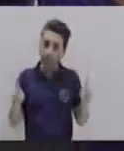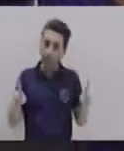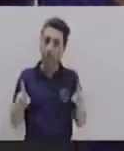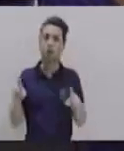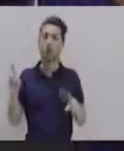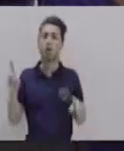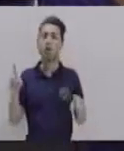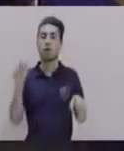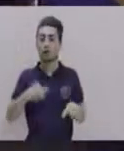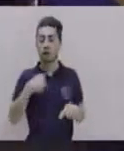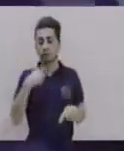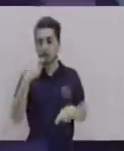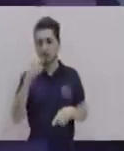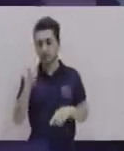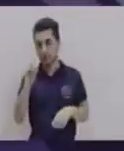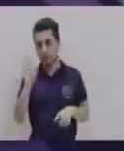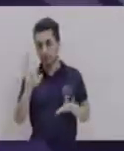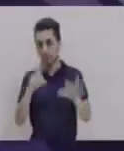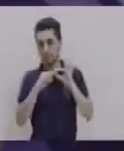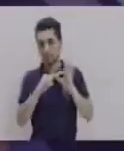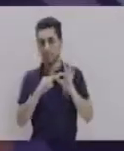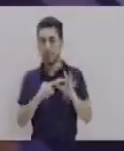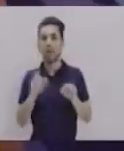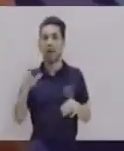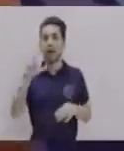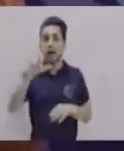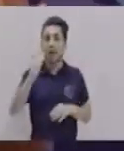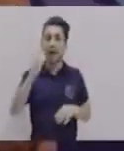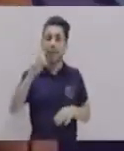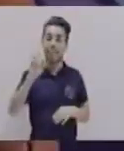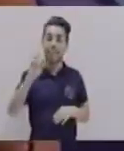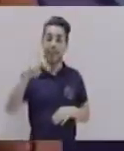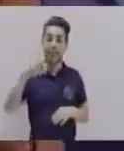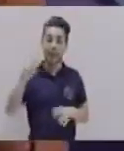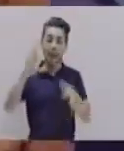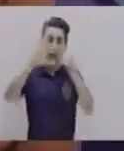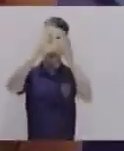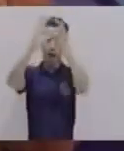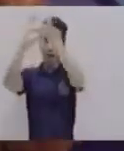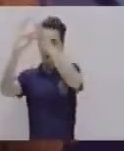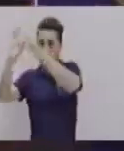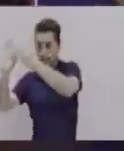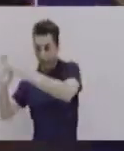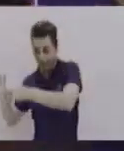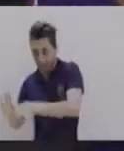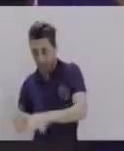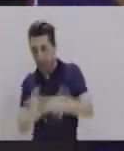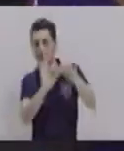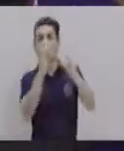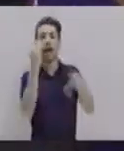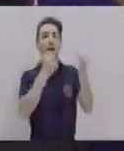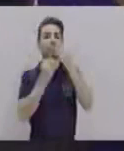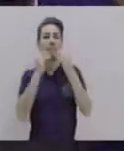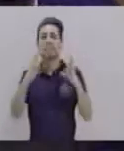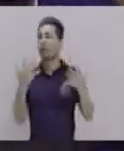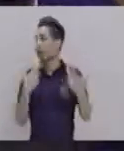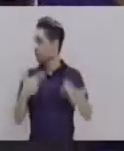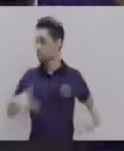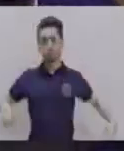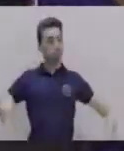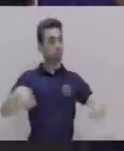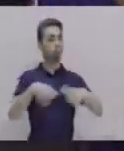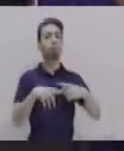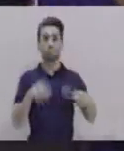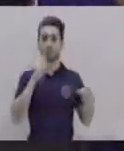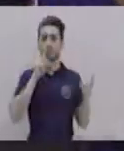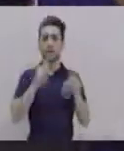hablar de algo especialmente. ¿Qué cadenas alimenticias están a nuestro alrededor y en nuestro ecosistema?